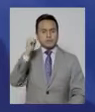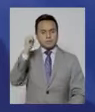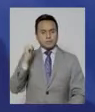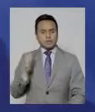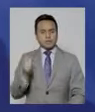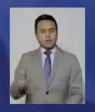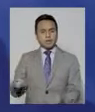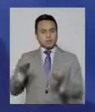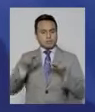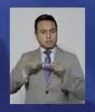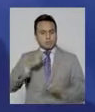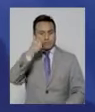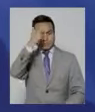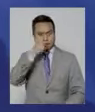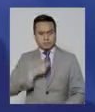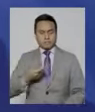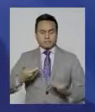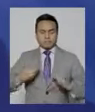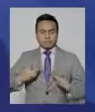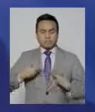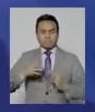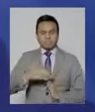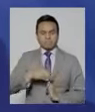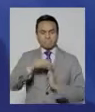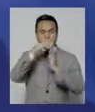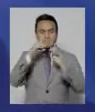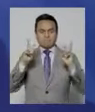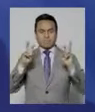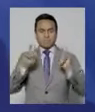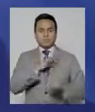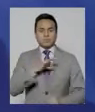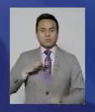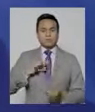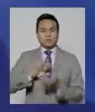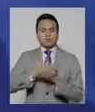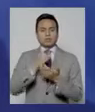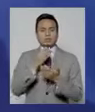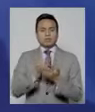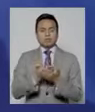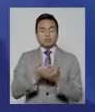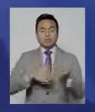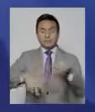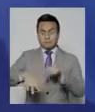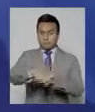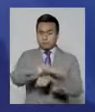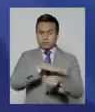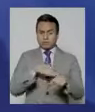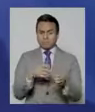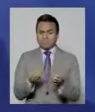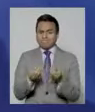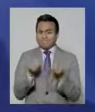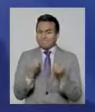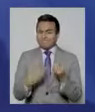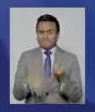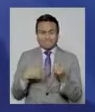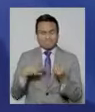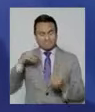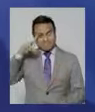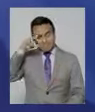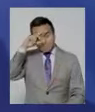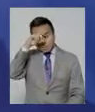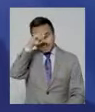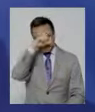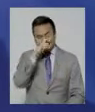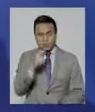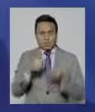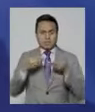en mi persona para liderar este Ministerio de Salud en una situación, obviamente, de dificultad